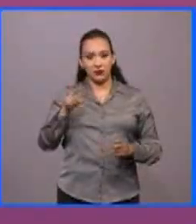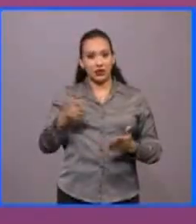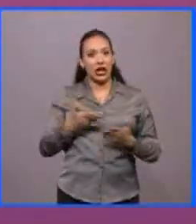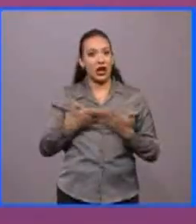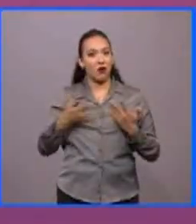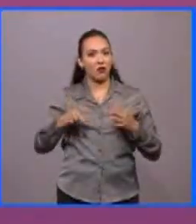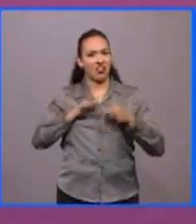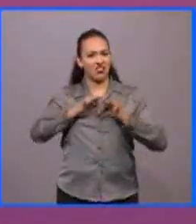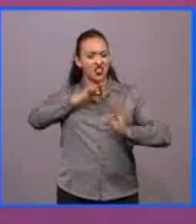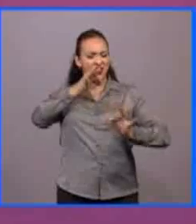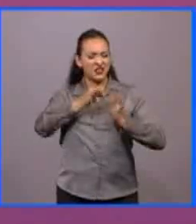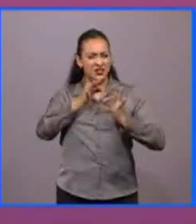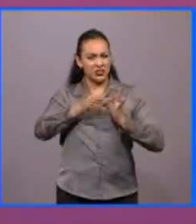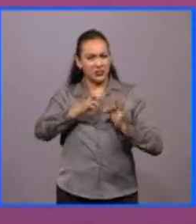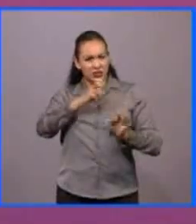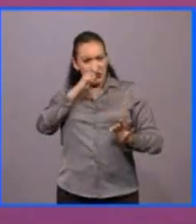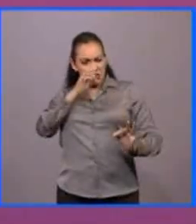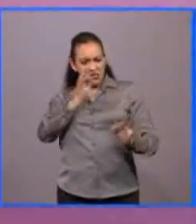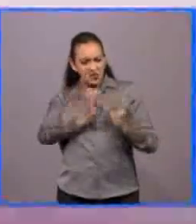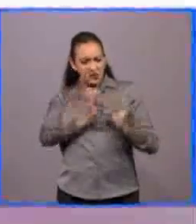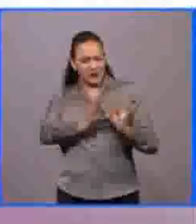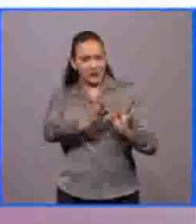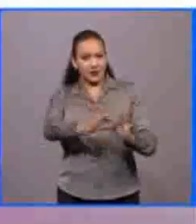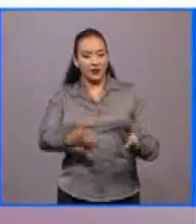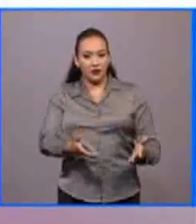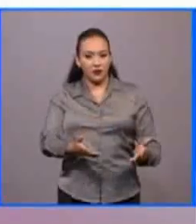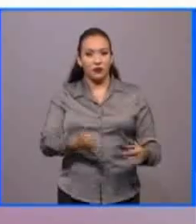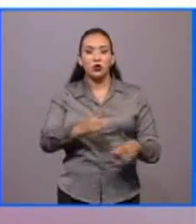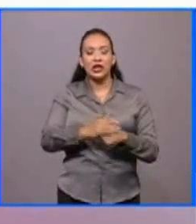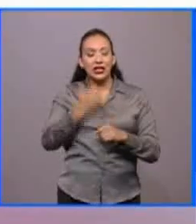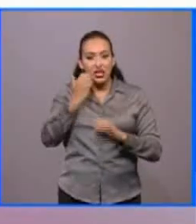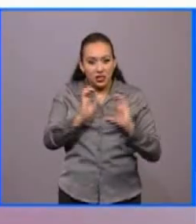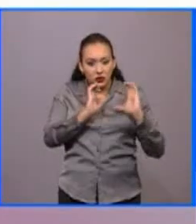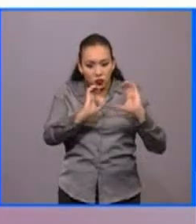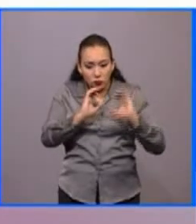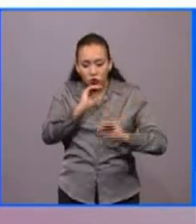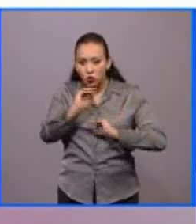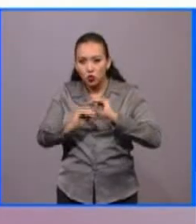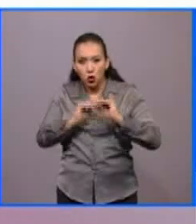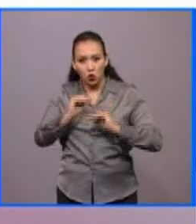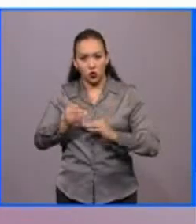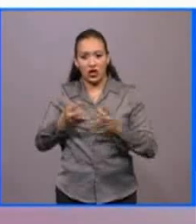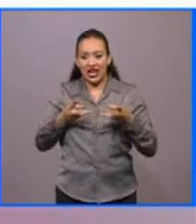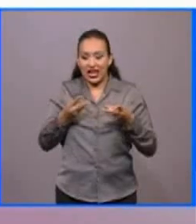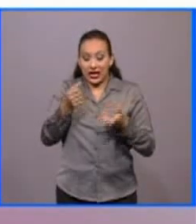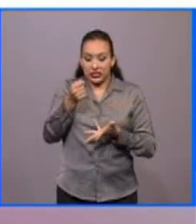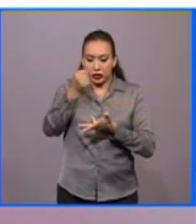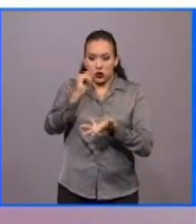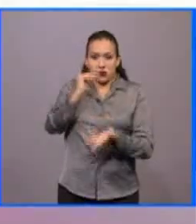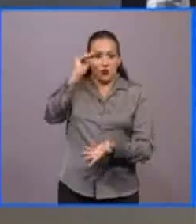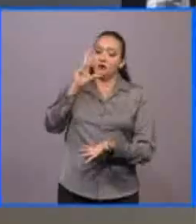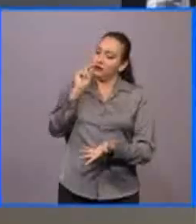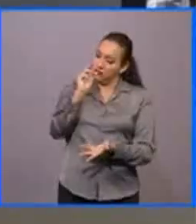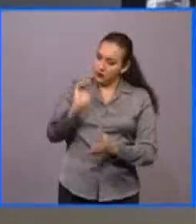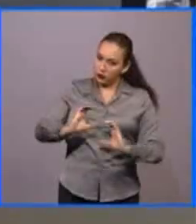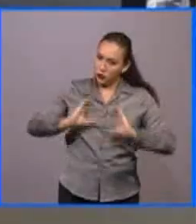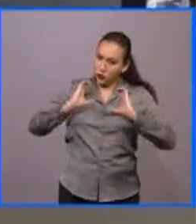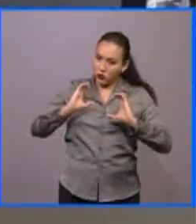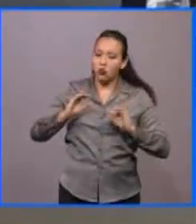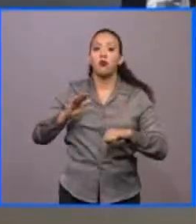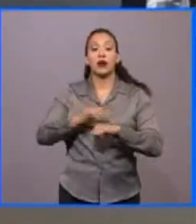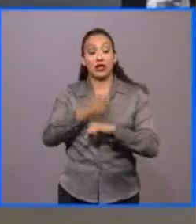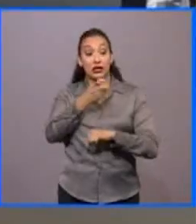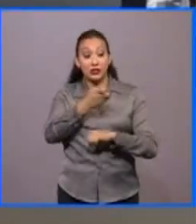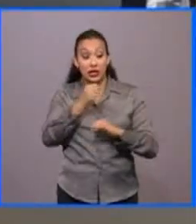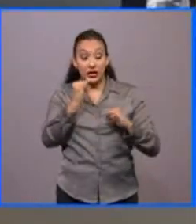celoso en el cumplimiento de las reglas de fiscalización, cuidando siempre que no se rebasen los topes de gastos de campaña, pues a dicha